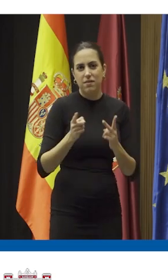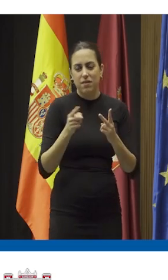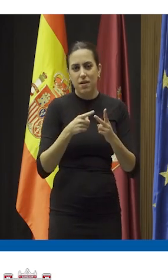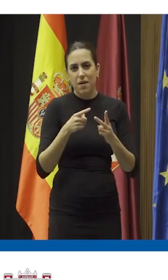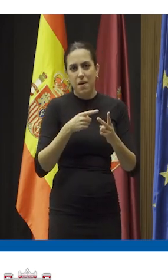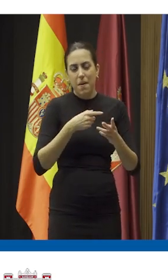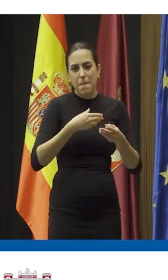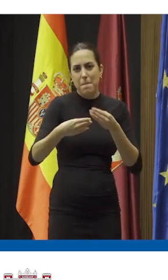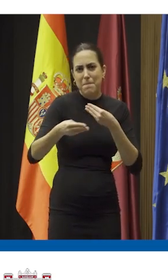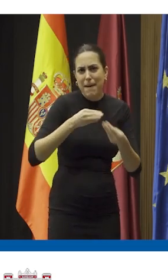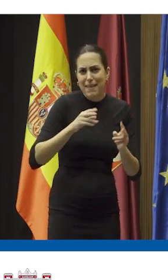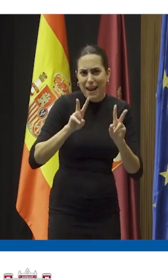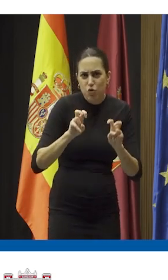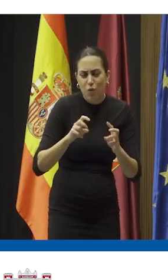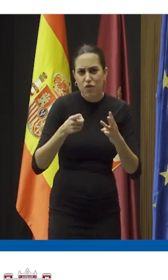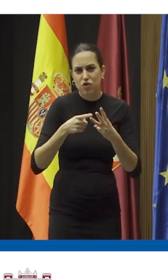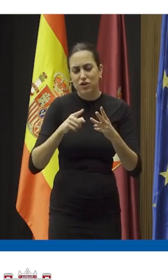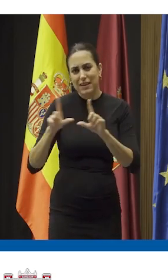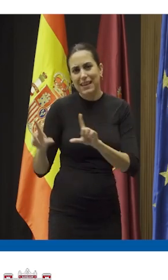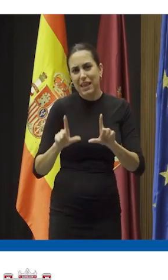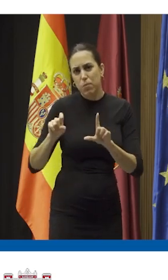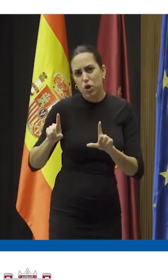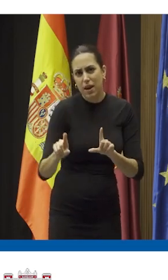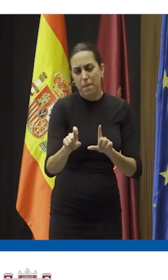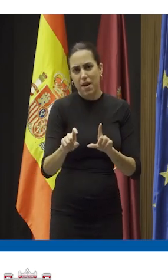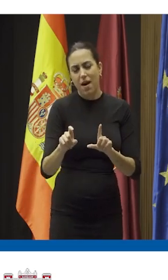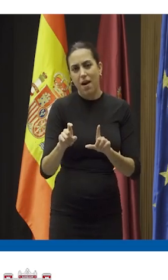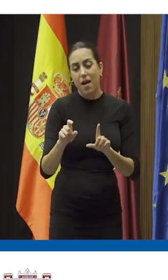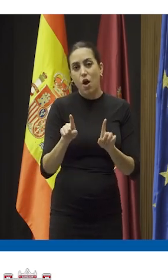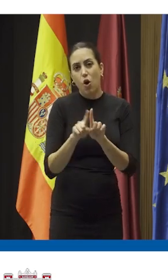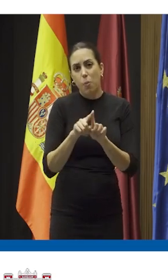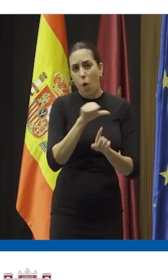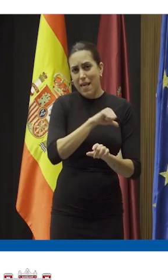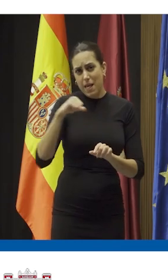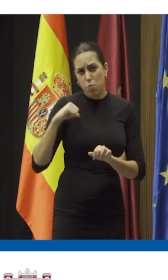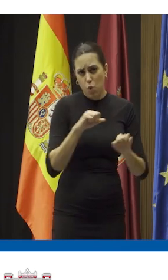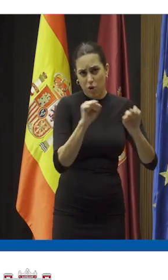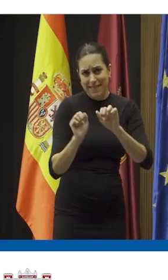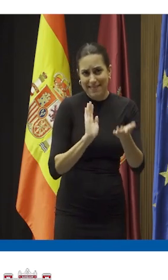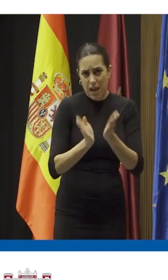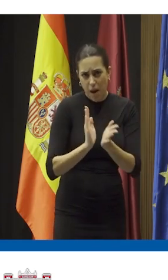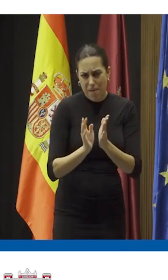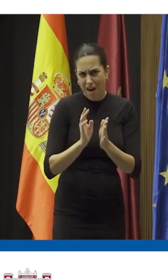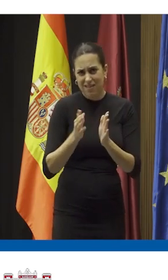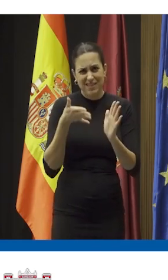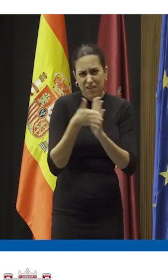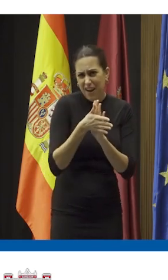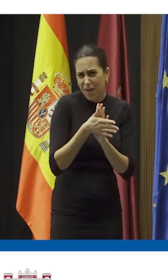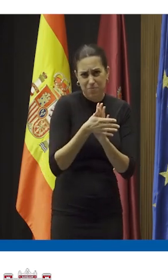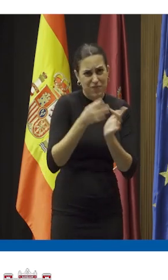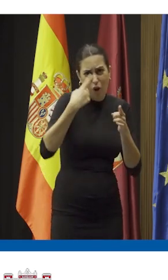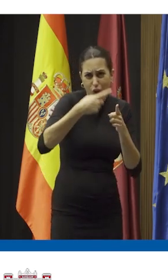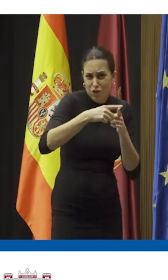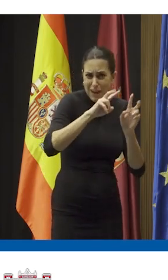materiales nuevos, la quimioterapia, la inmunoterapia, infinidad Ayer, precisamente ayer, fue el día